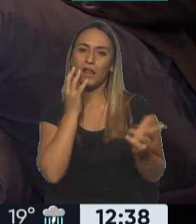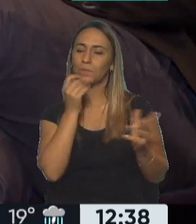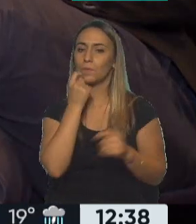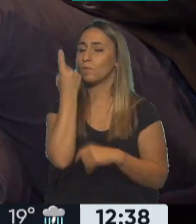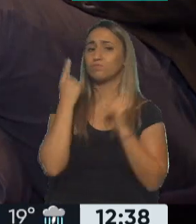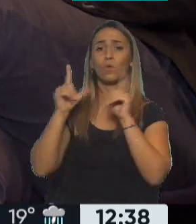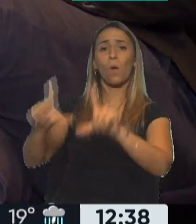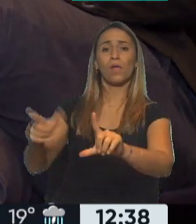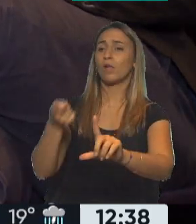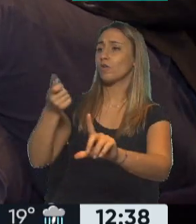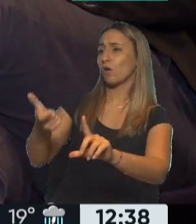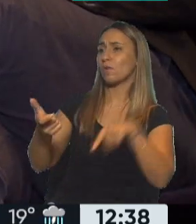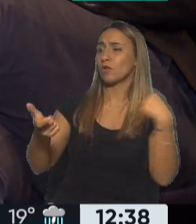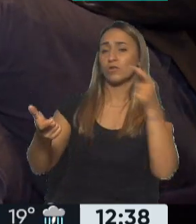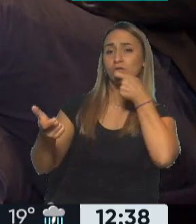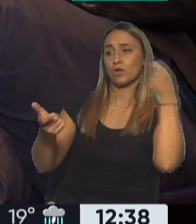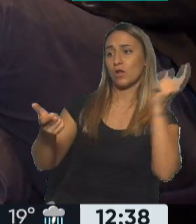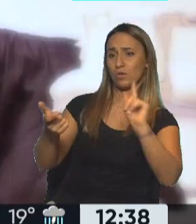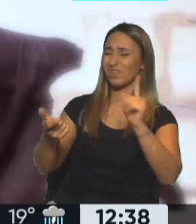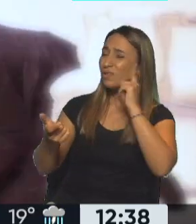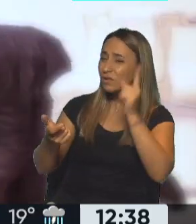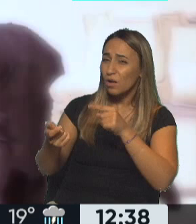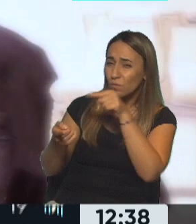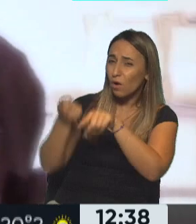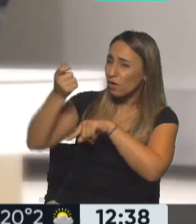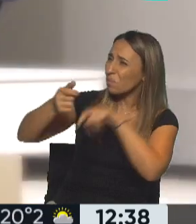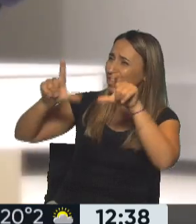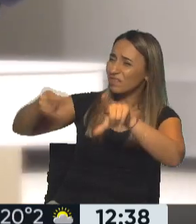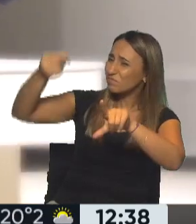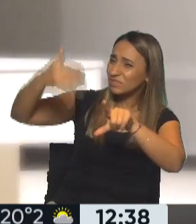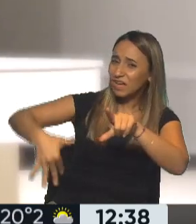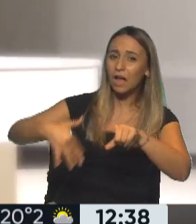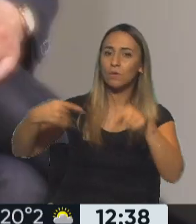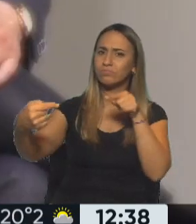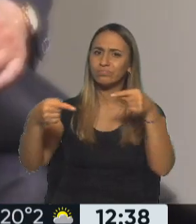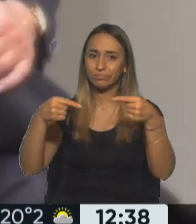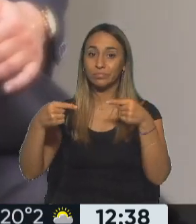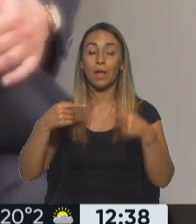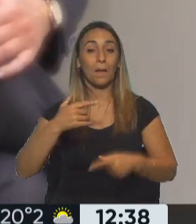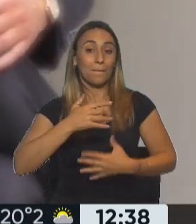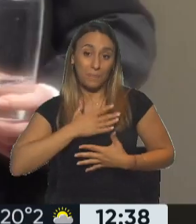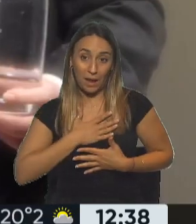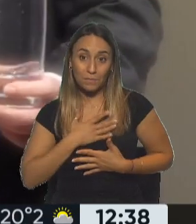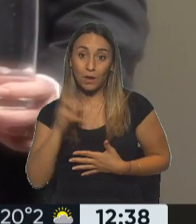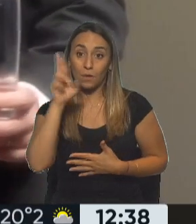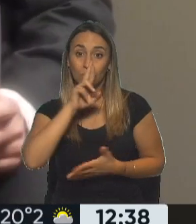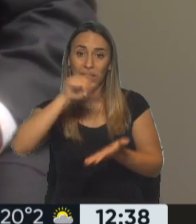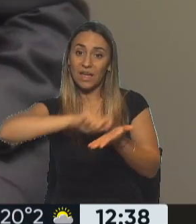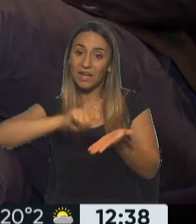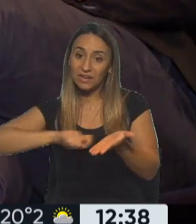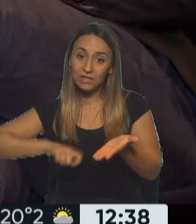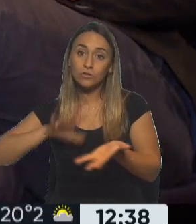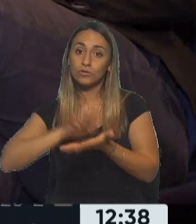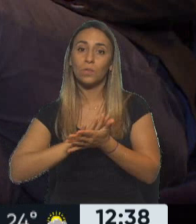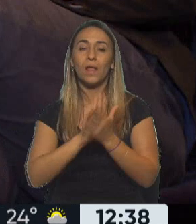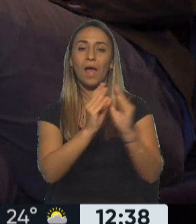un cuadro y que al otro no le gusta y no pueda creer que haya comprado un cuadro blanco por tanta plata. Para mí es escrita por una mujer, una obra sobre la amistad